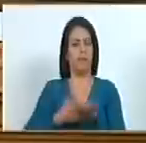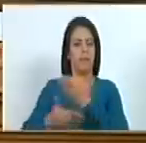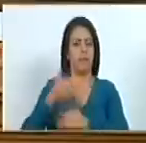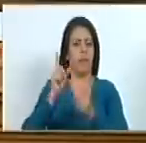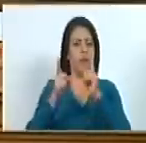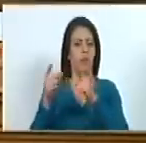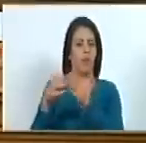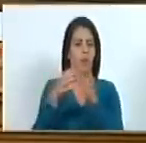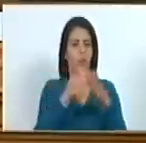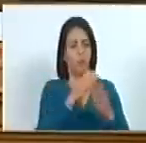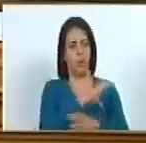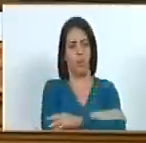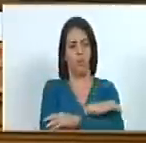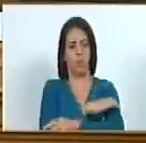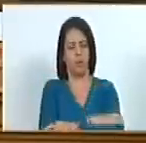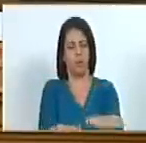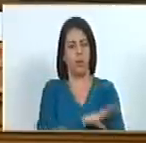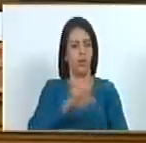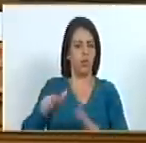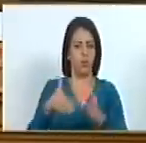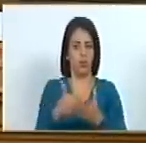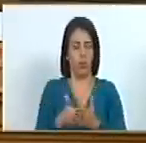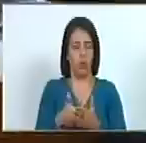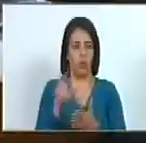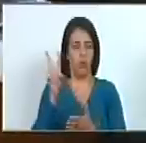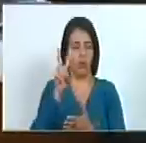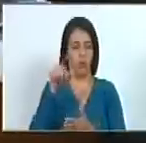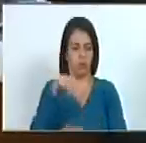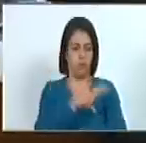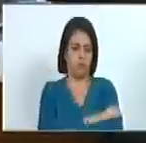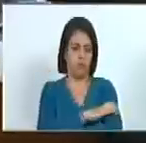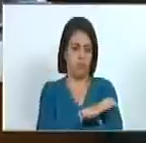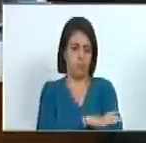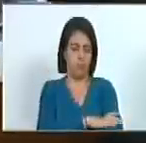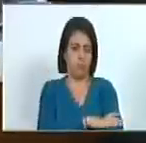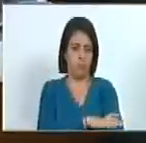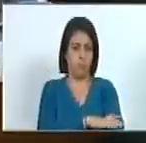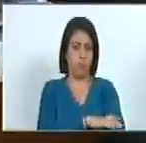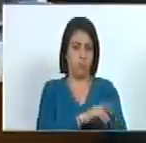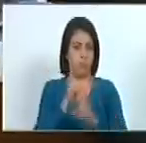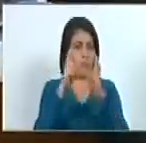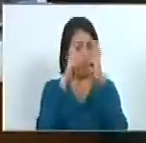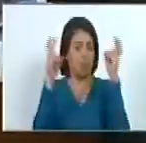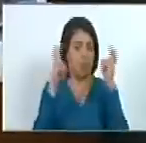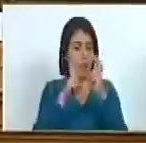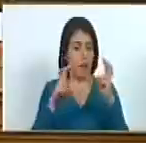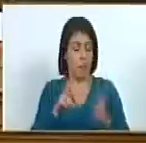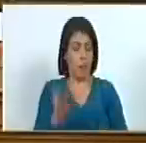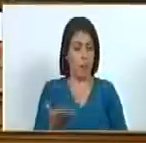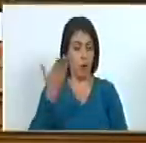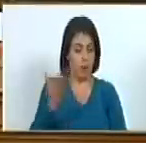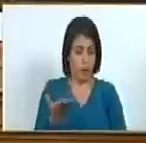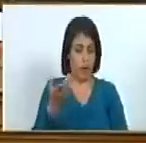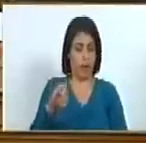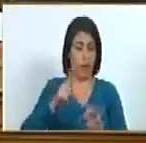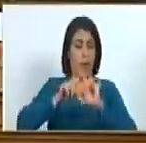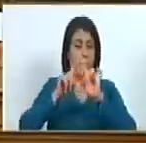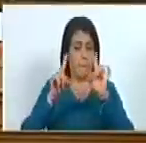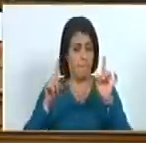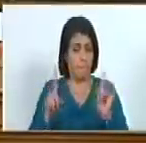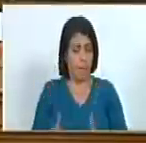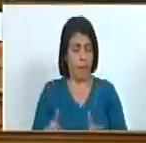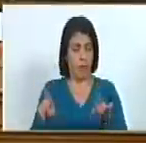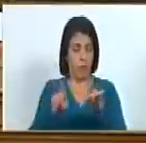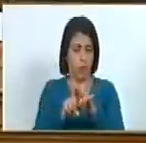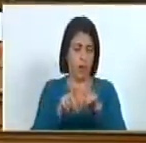algunos sectores de la oposición venezolana o todos los sectores de la oposición venezolana manejan temas que son trascendentes, que son importantes,